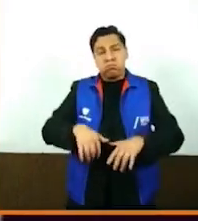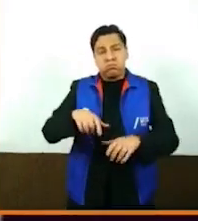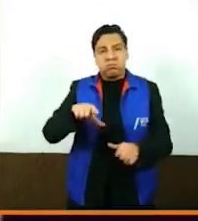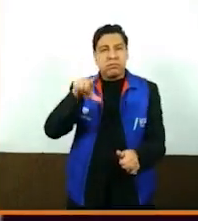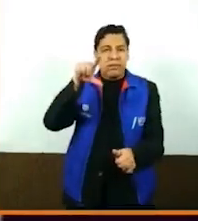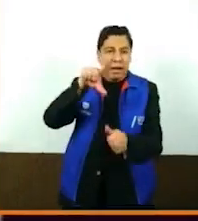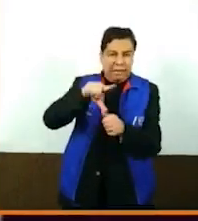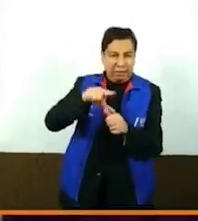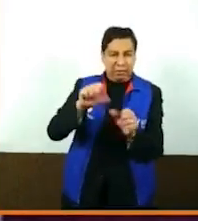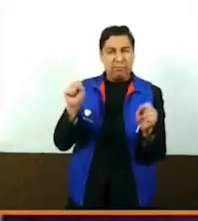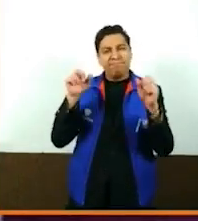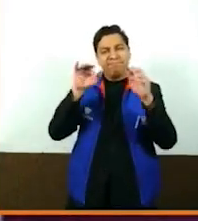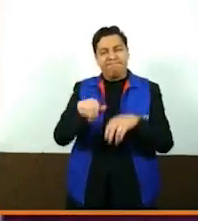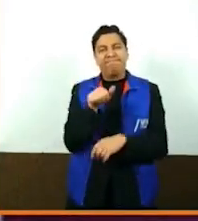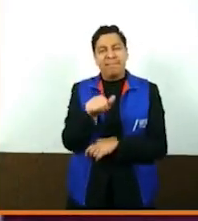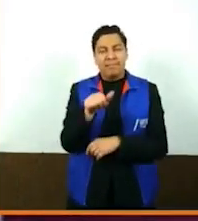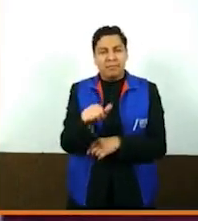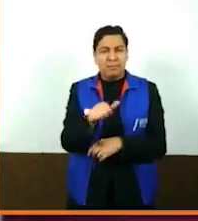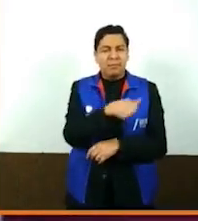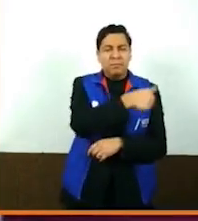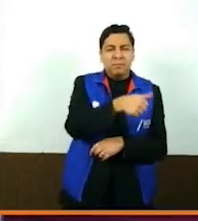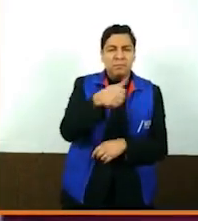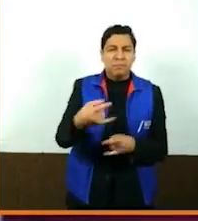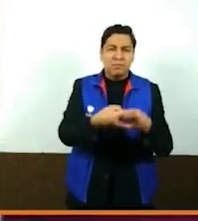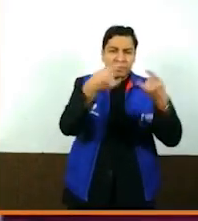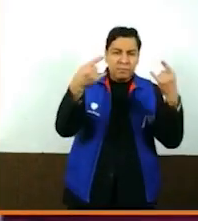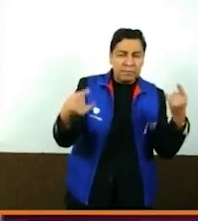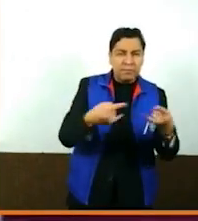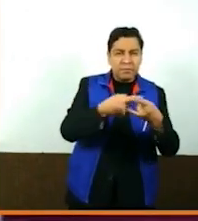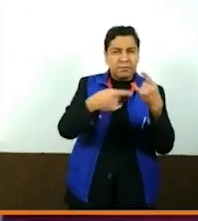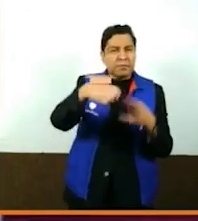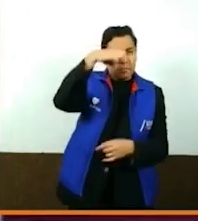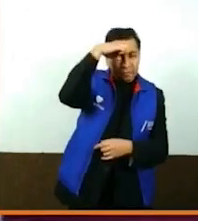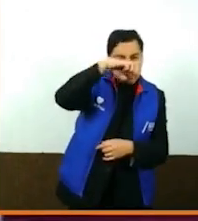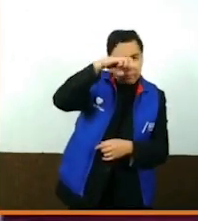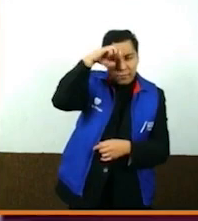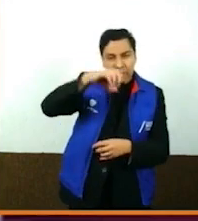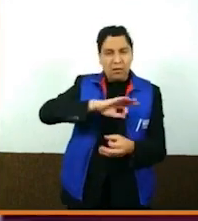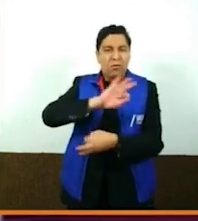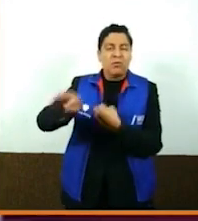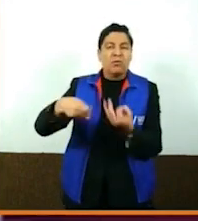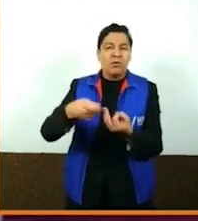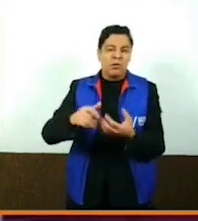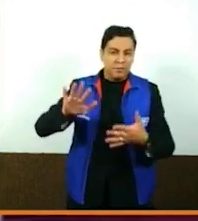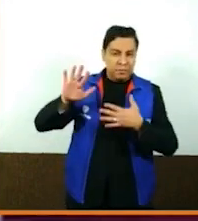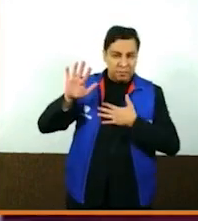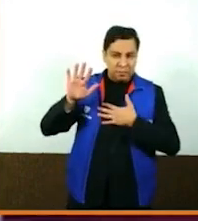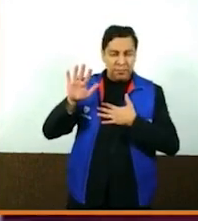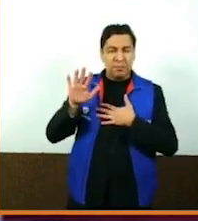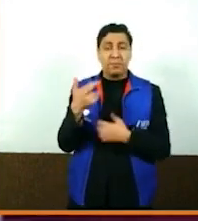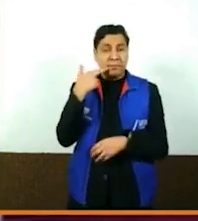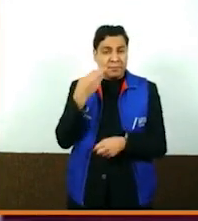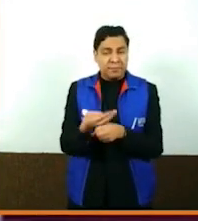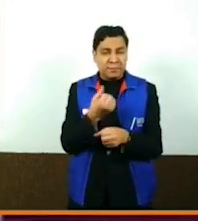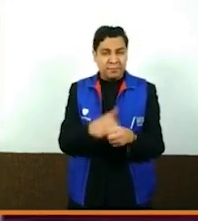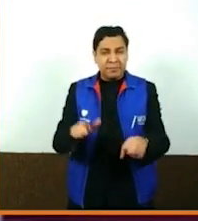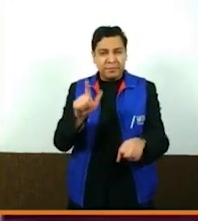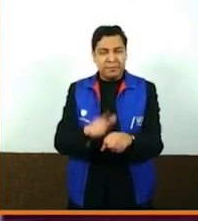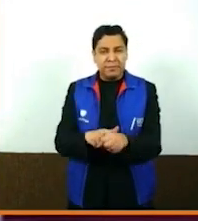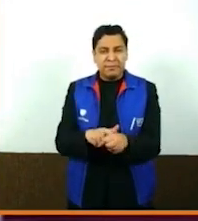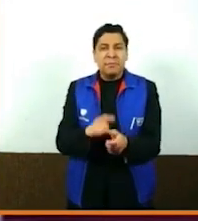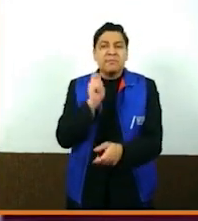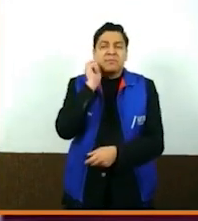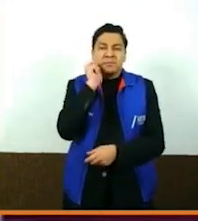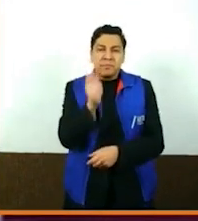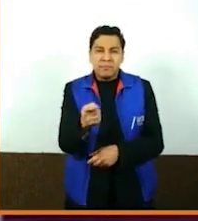de compartir nuestras experiencias y aprender de otros líderes empresariales comprometidos. La responsabilidad social